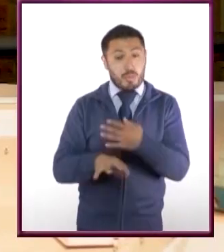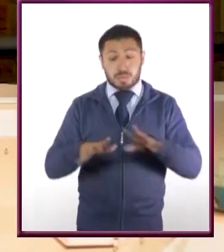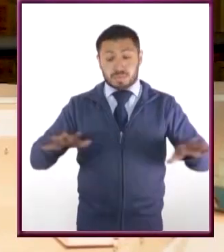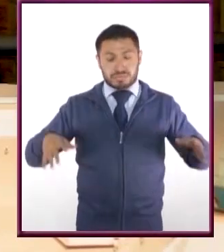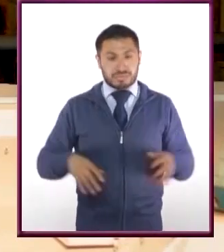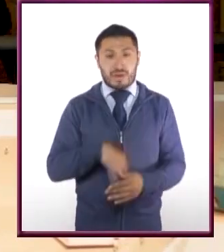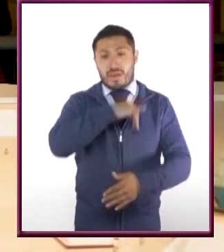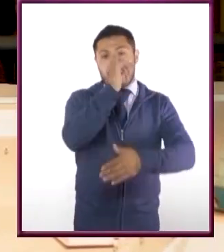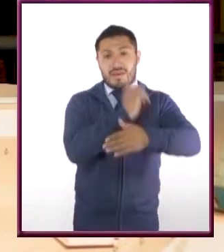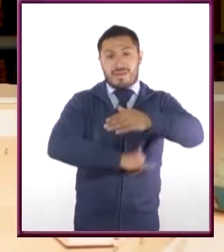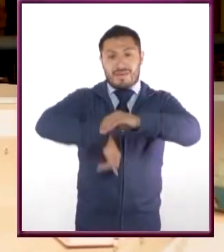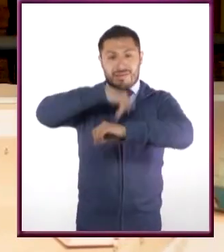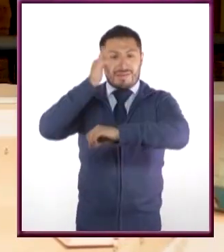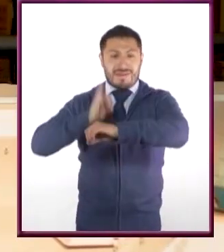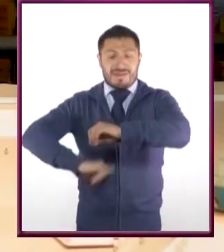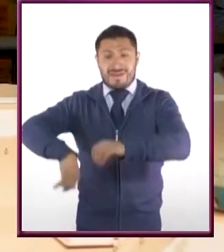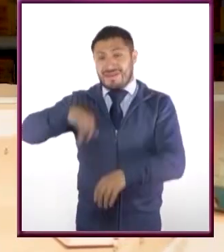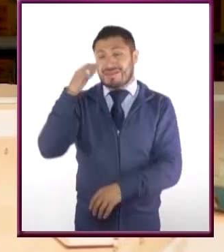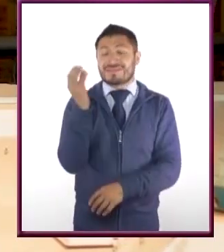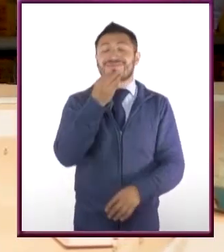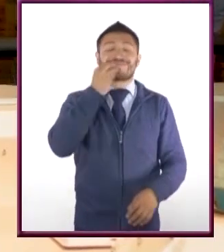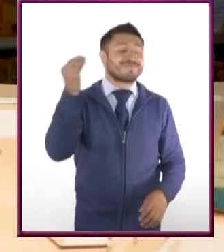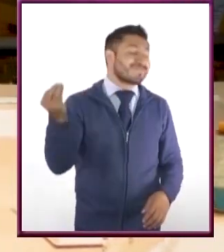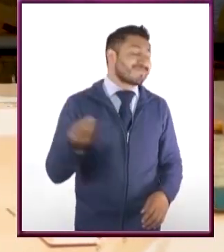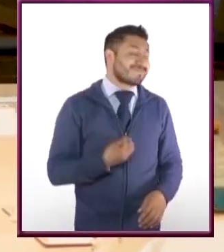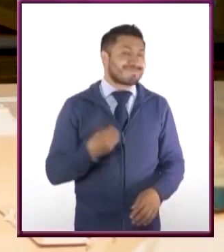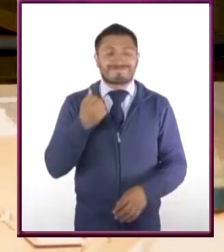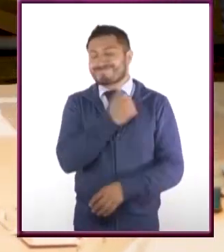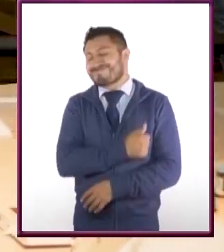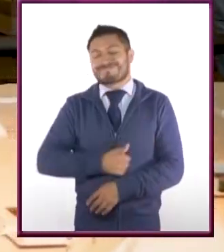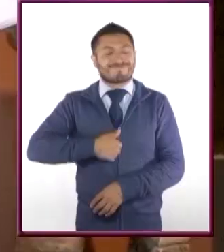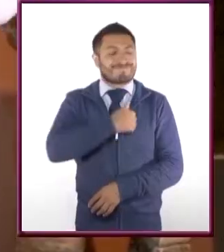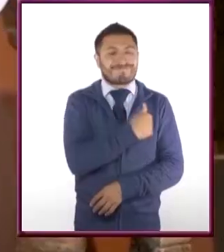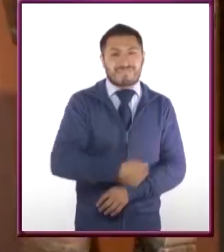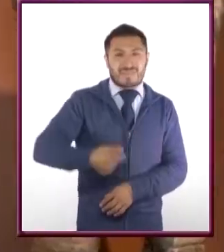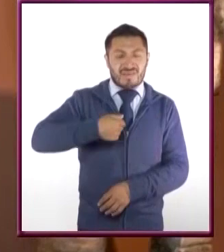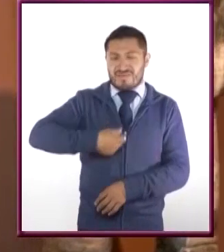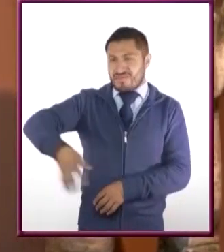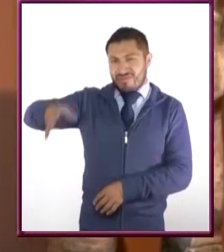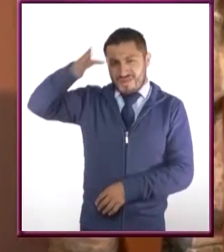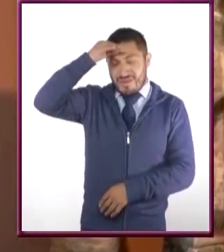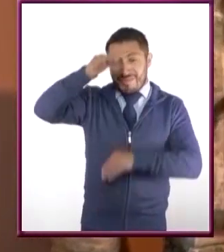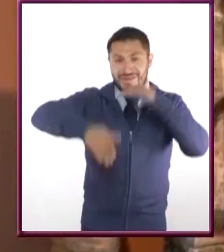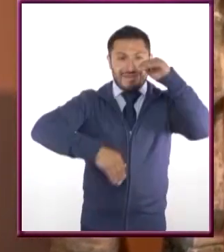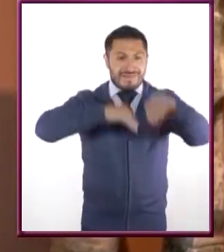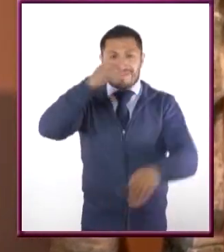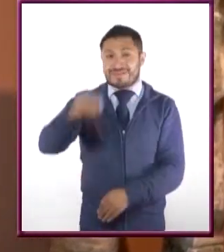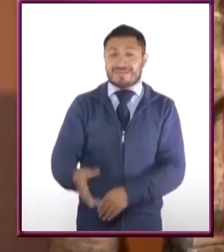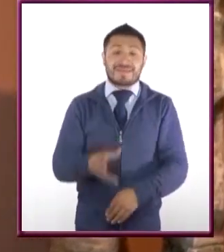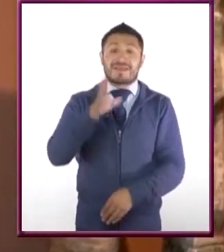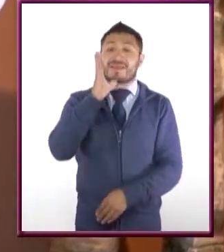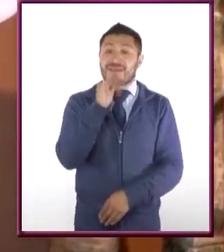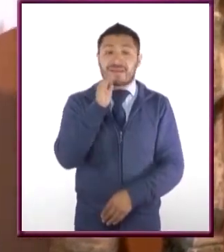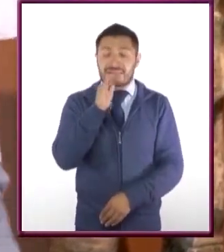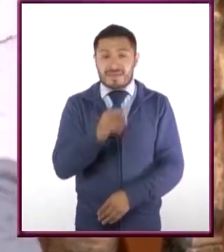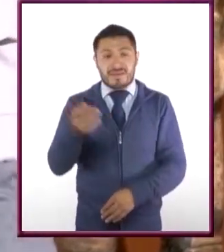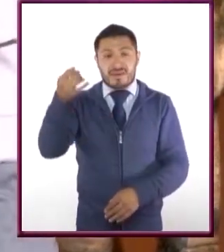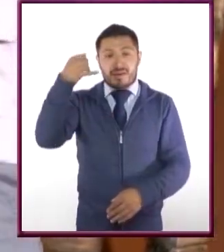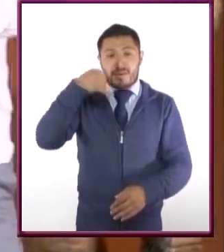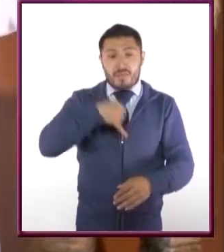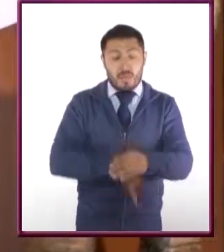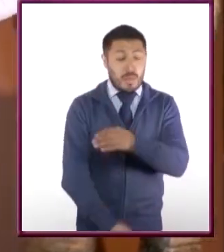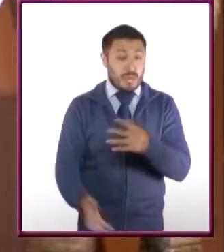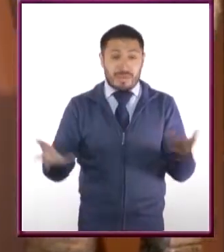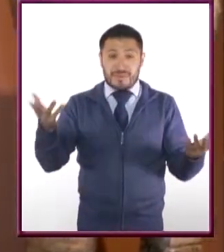las ballenas. Qué lástima que mi entrenamiento no vaya a servir para estudiarlas. Ya aguantaba yo 40 segundos de respiración, ¿eh? Pues ibas